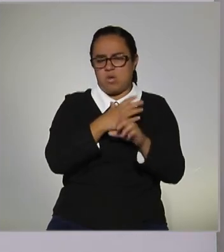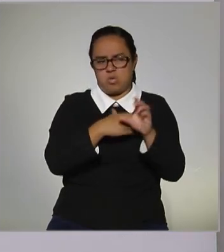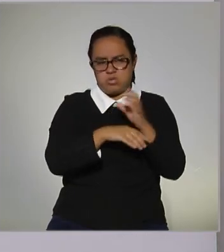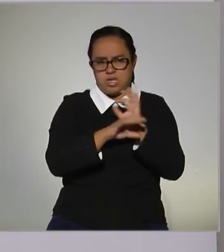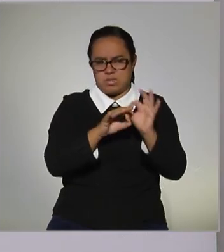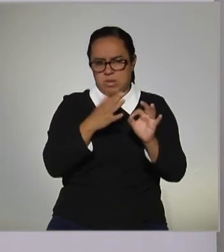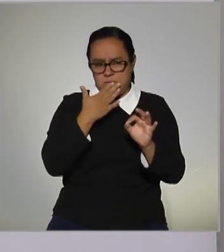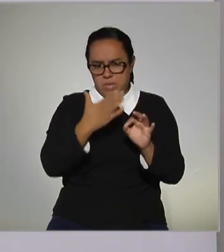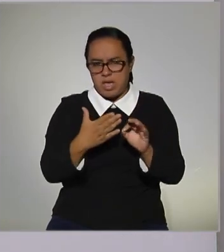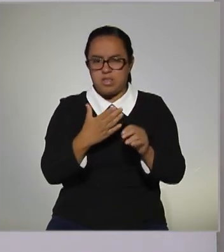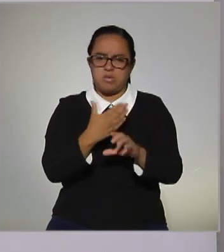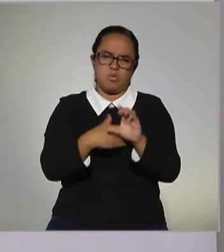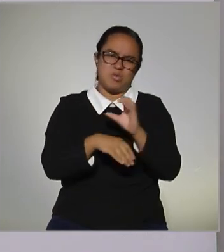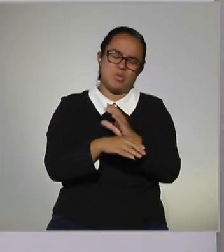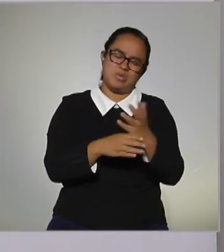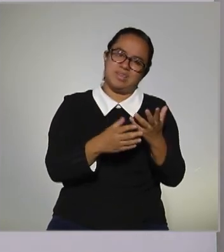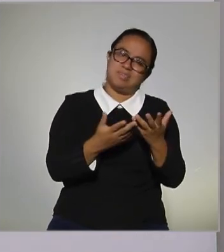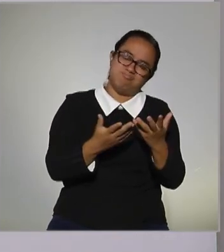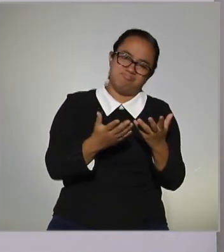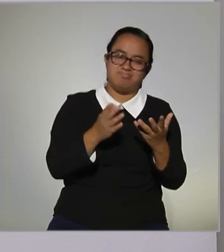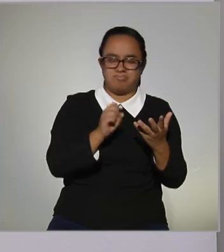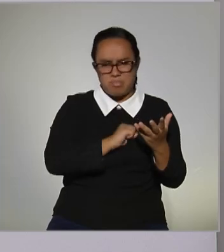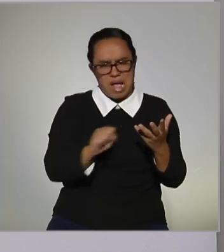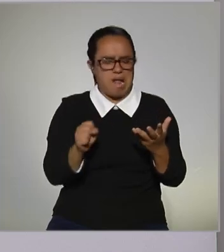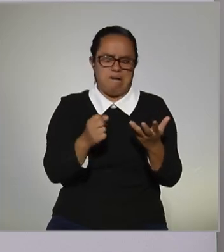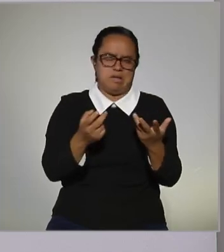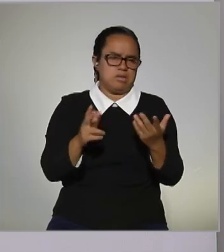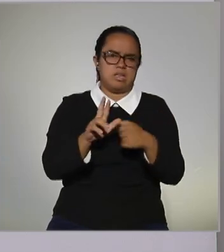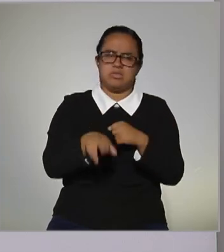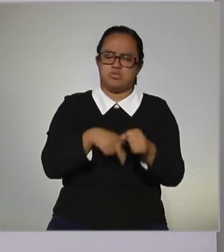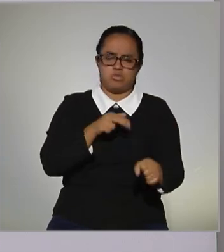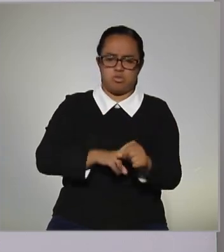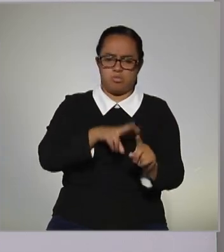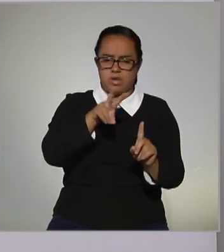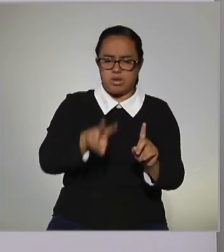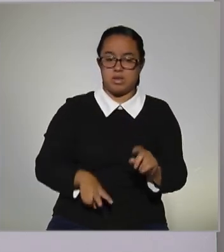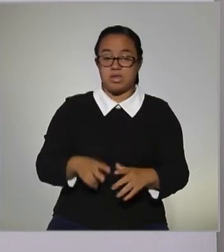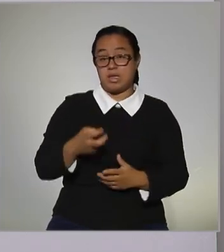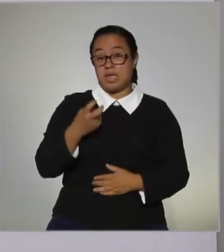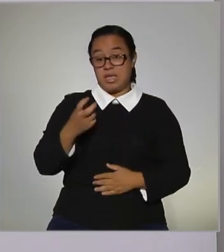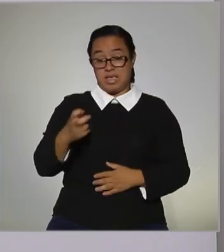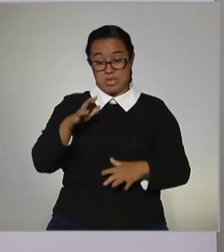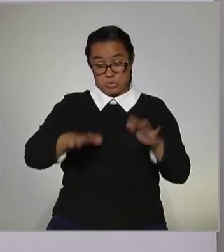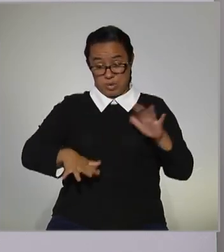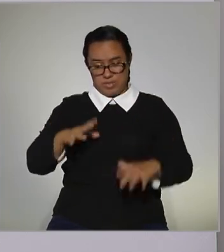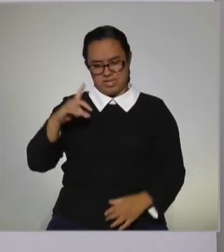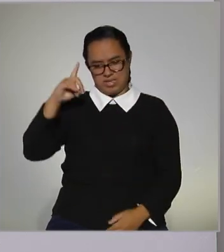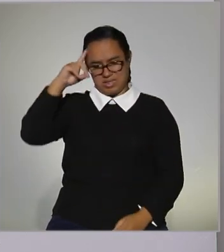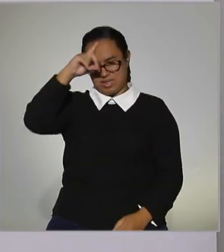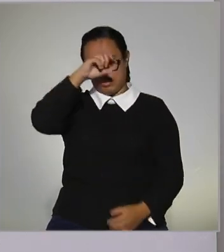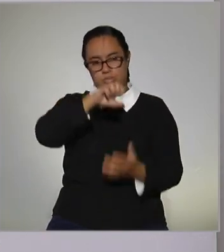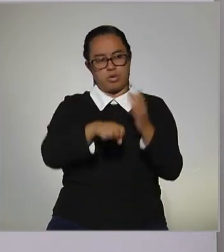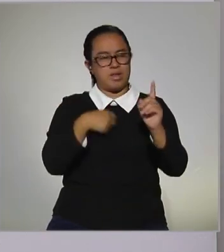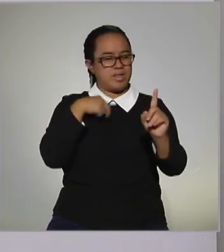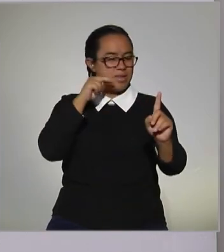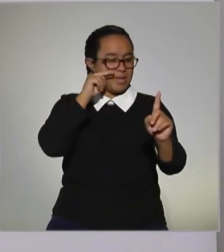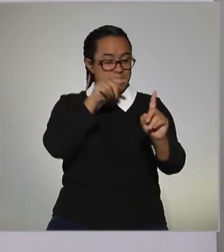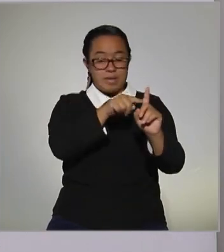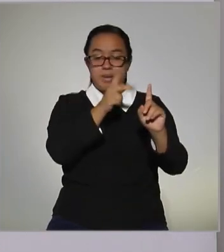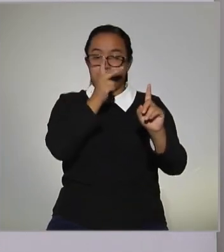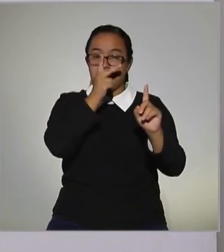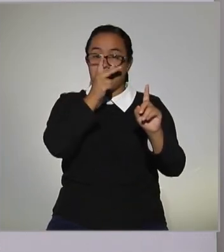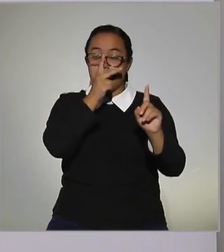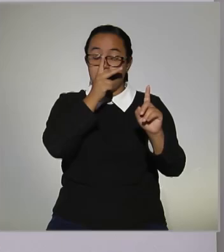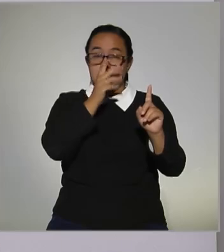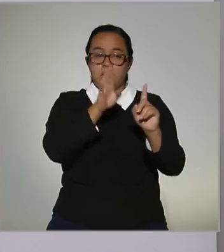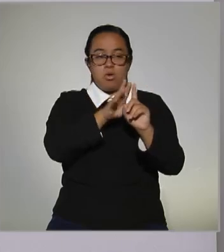buenas, ¿no? Y empezarla a ver desde la óptica de la realidad, ¿no? Y es dificilísimo poder ver a mi papá desde la óptica